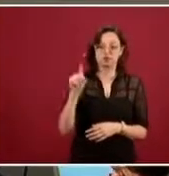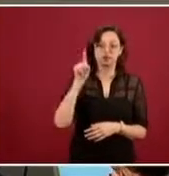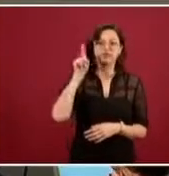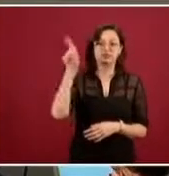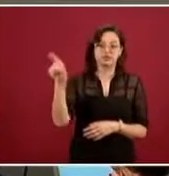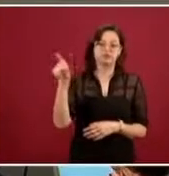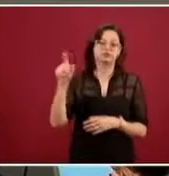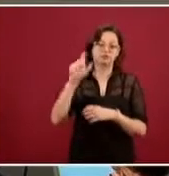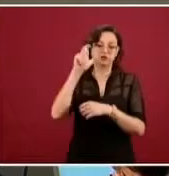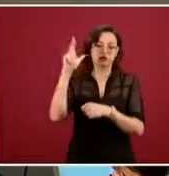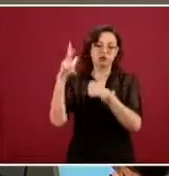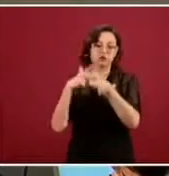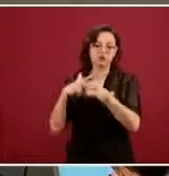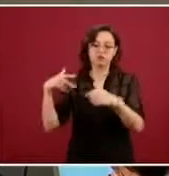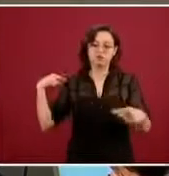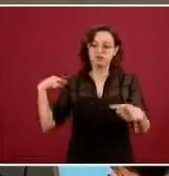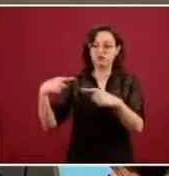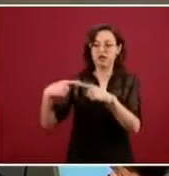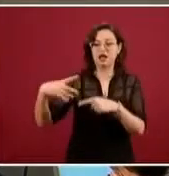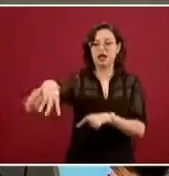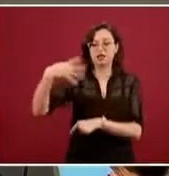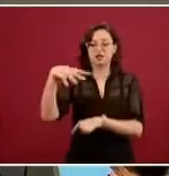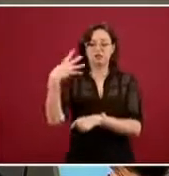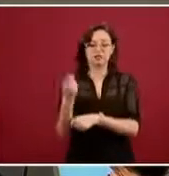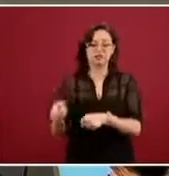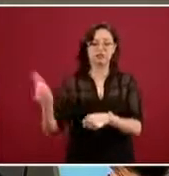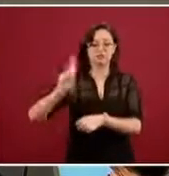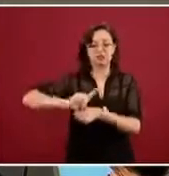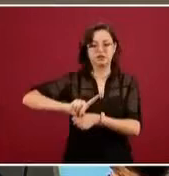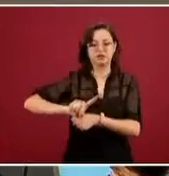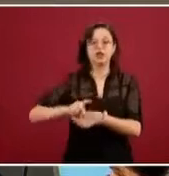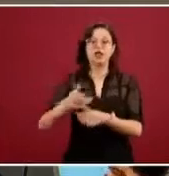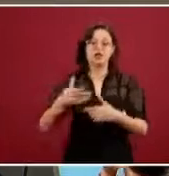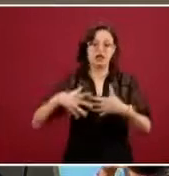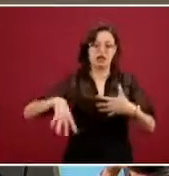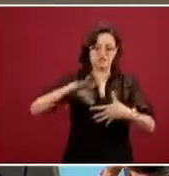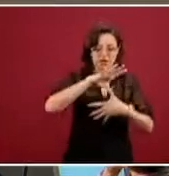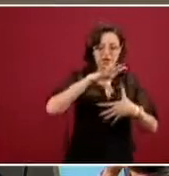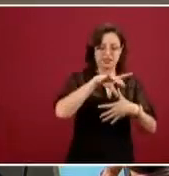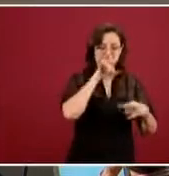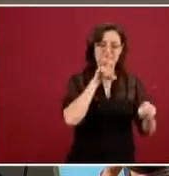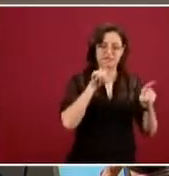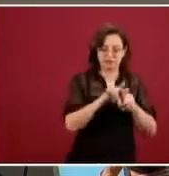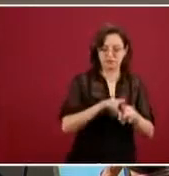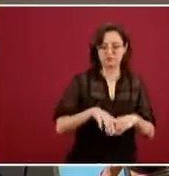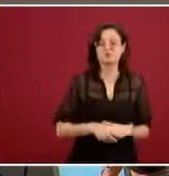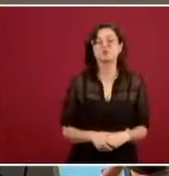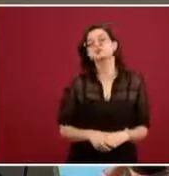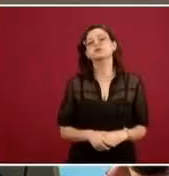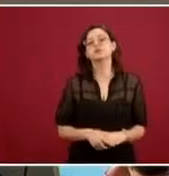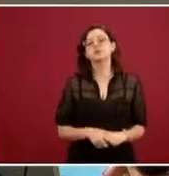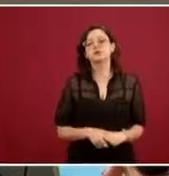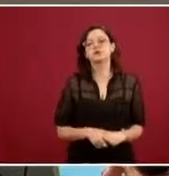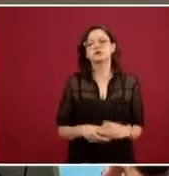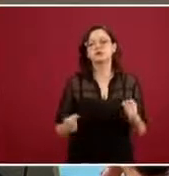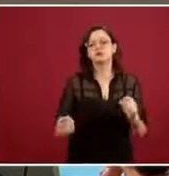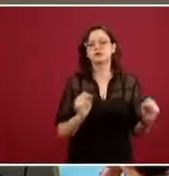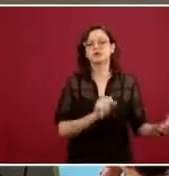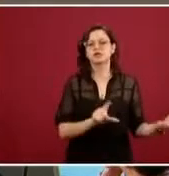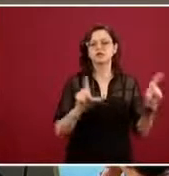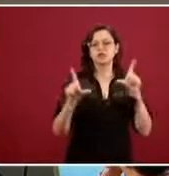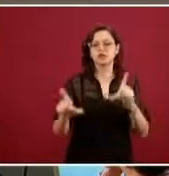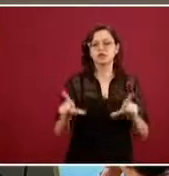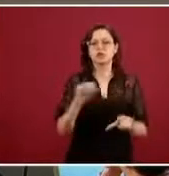la carga de enfermedad de los últimos 14 días para la región de las Américas. En la siguiente diapositiva tenemos